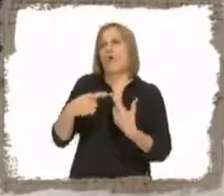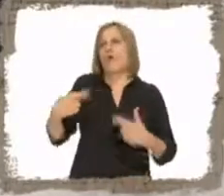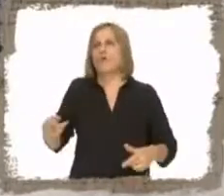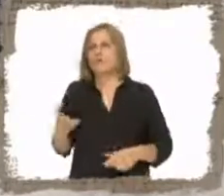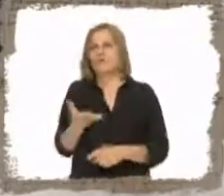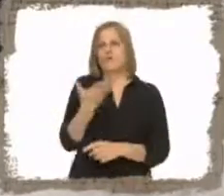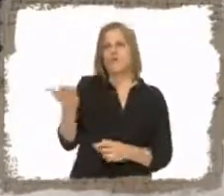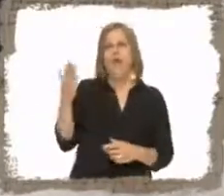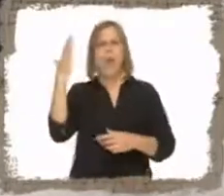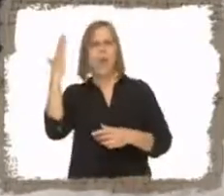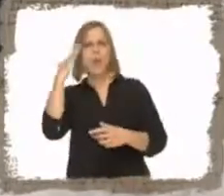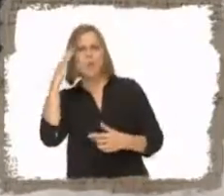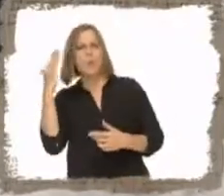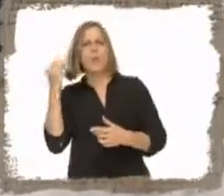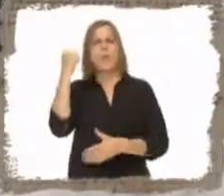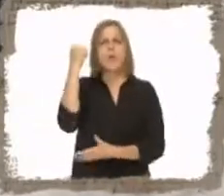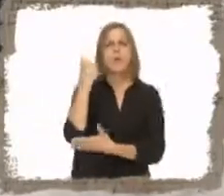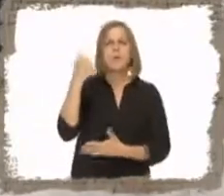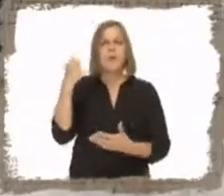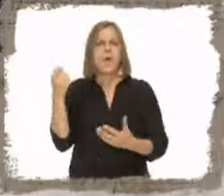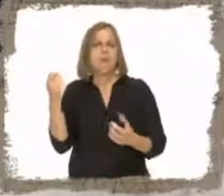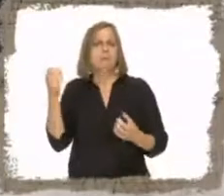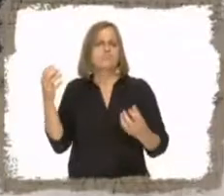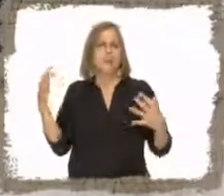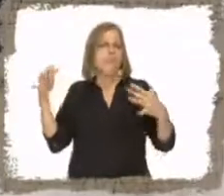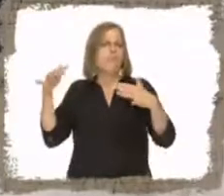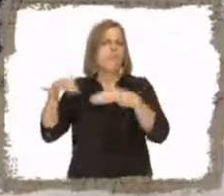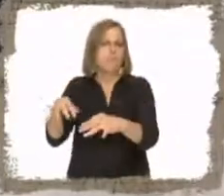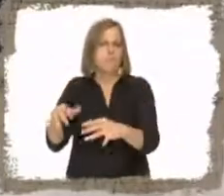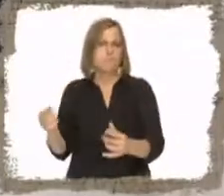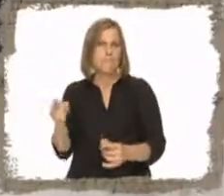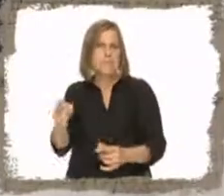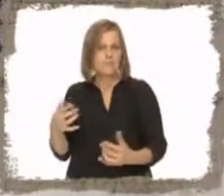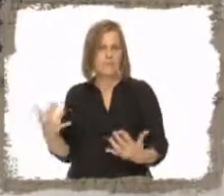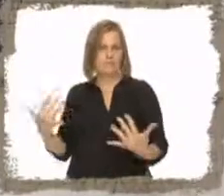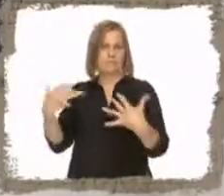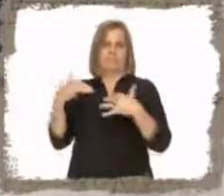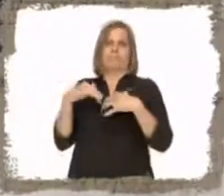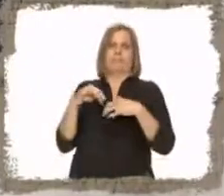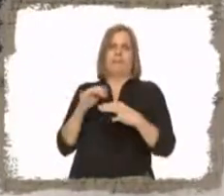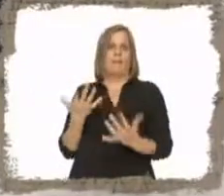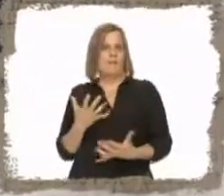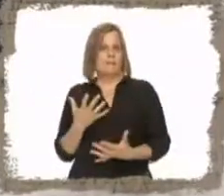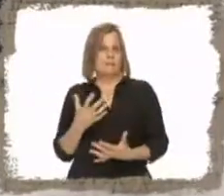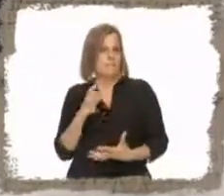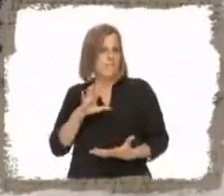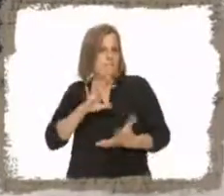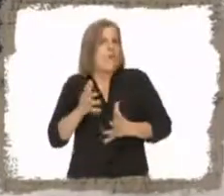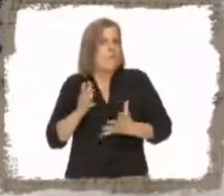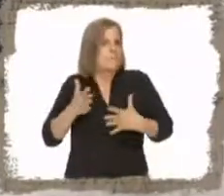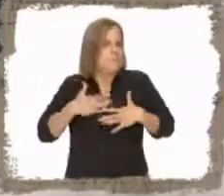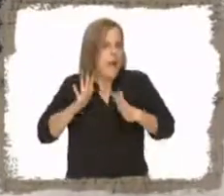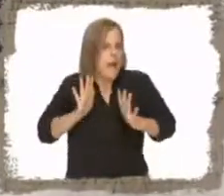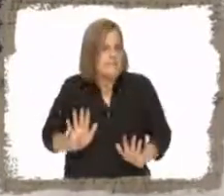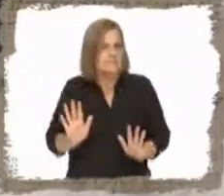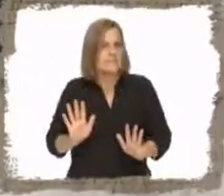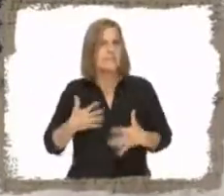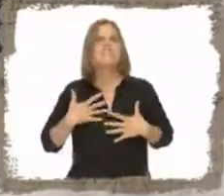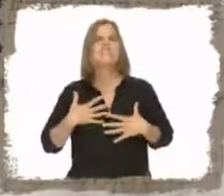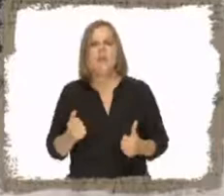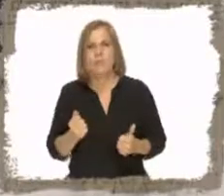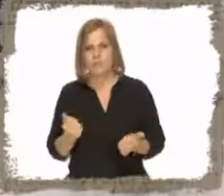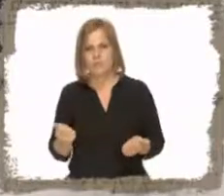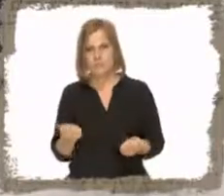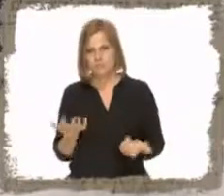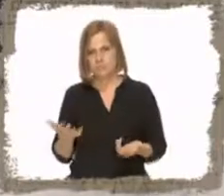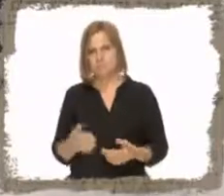a condiciones sociales, culturales, económicas, particulares, y que eso va a afectar de una manera determinada a su salud.